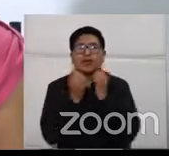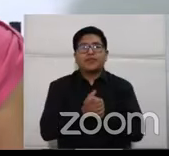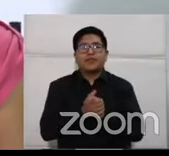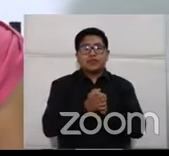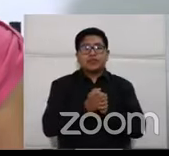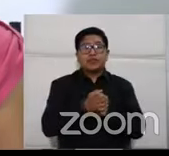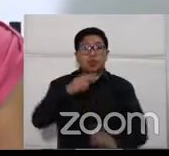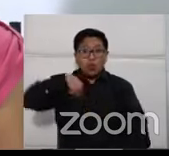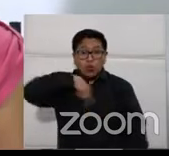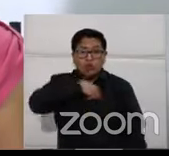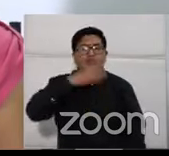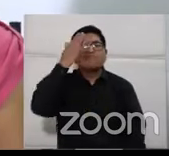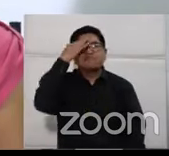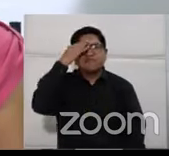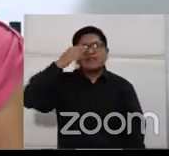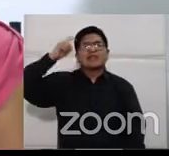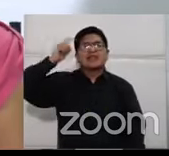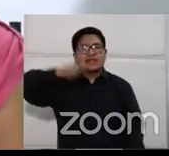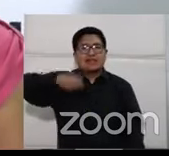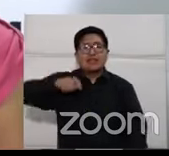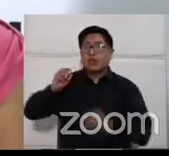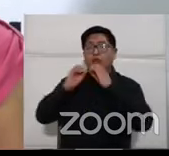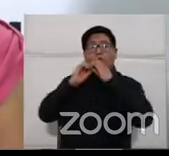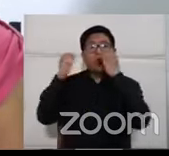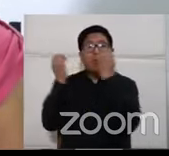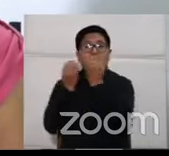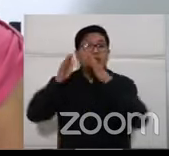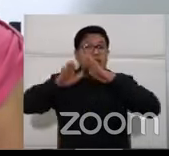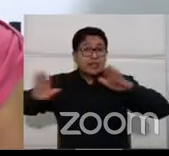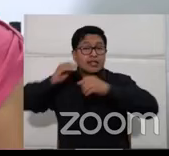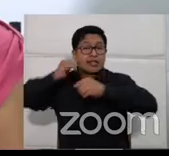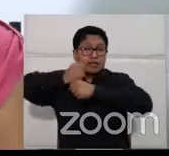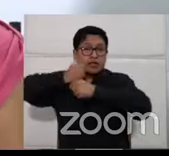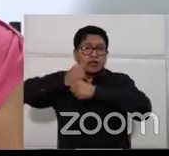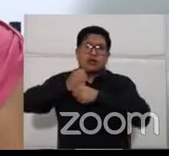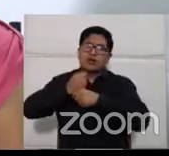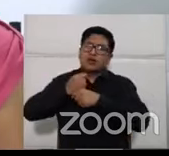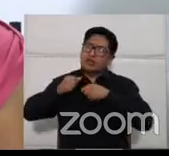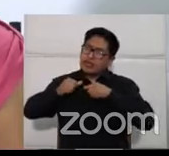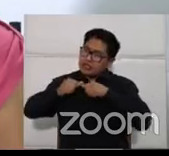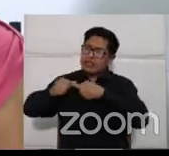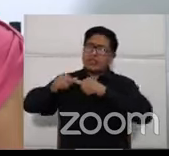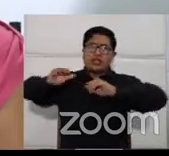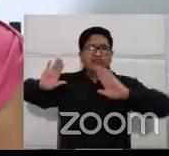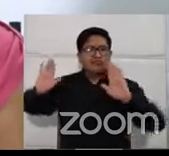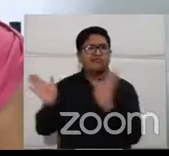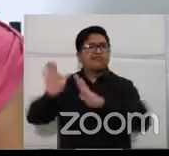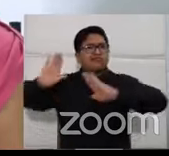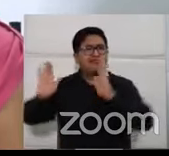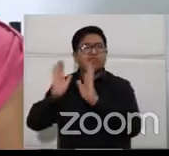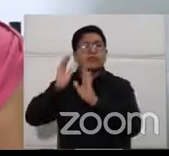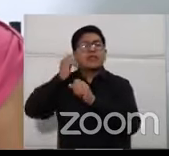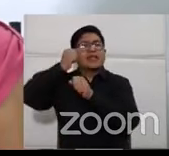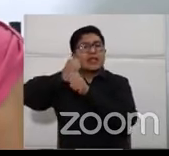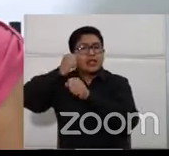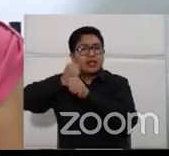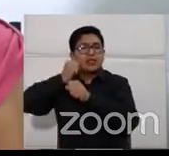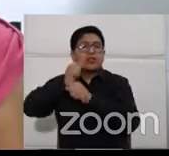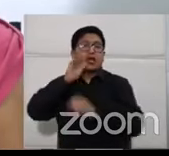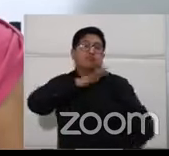imperativo que las organizaciones de nats continúen en la lucha histórica que han emprendido en nuestro país y en américa latina